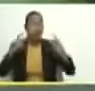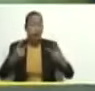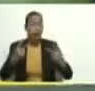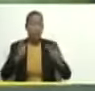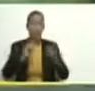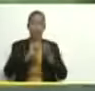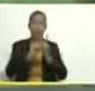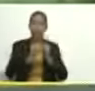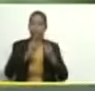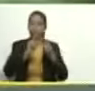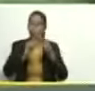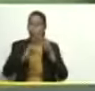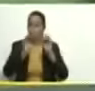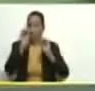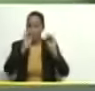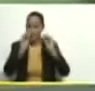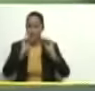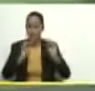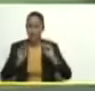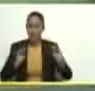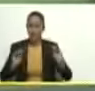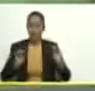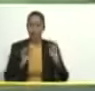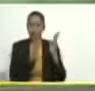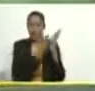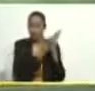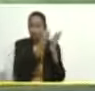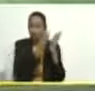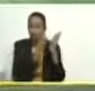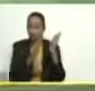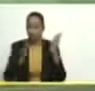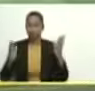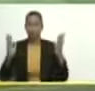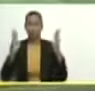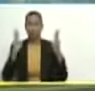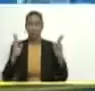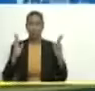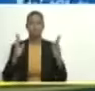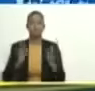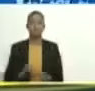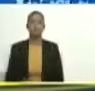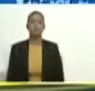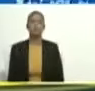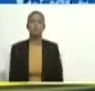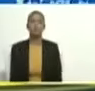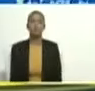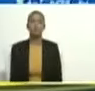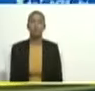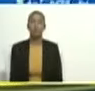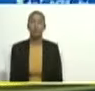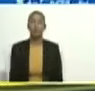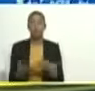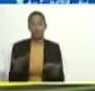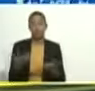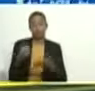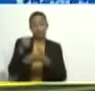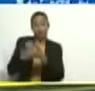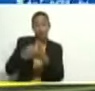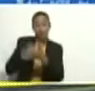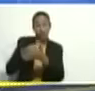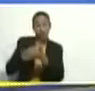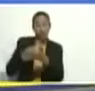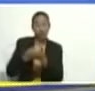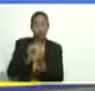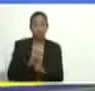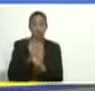en medio del fragor, se dice, de la batalla.